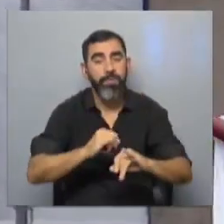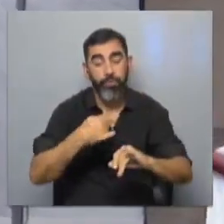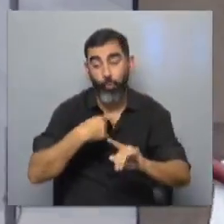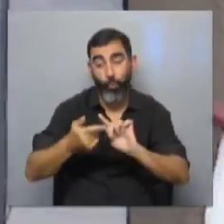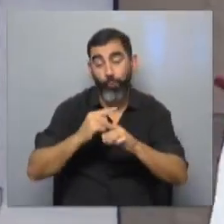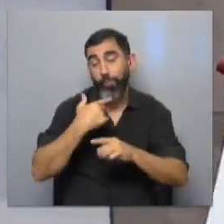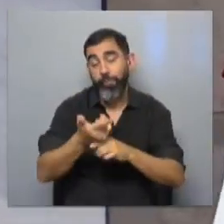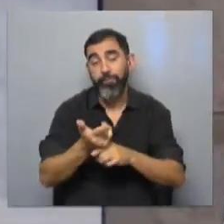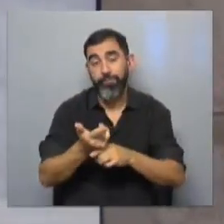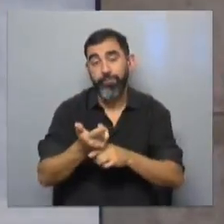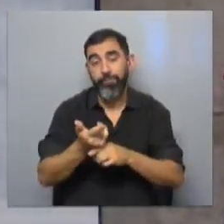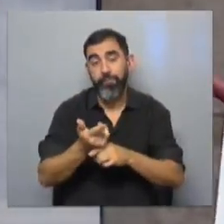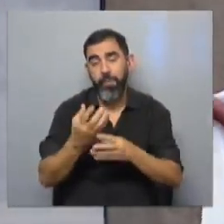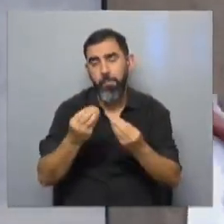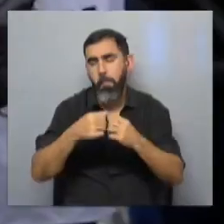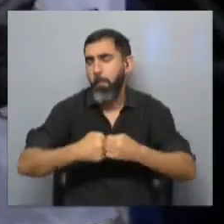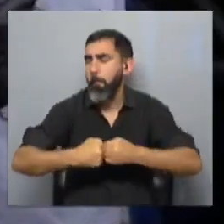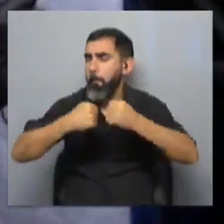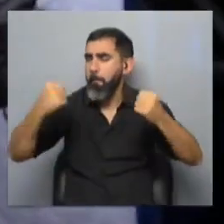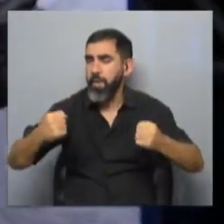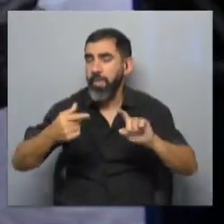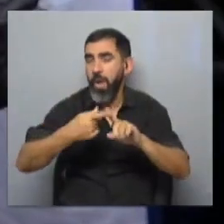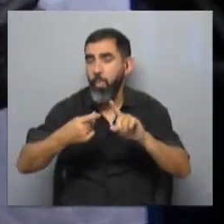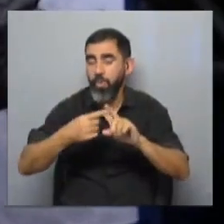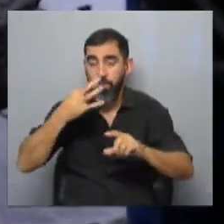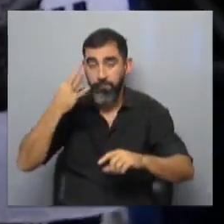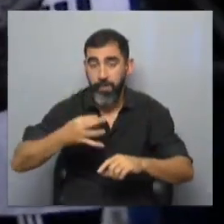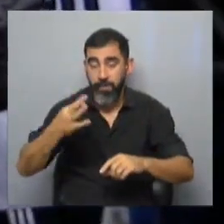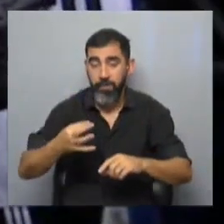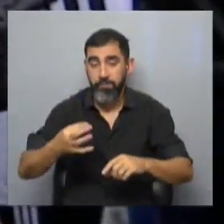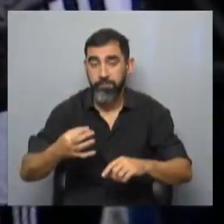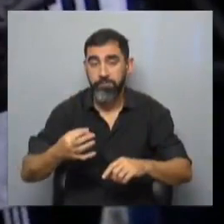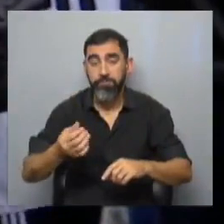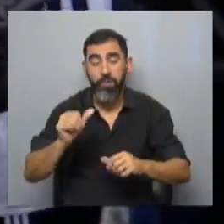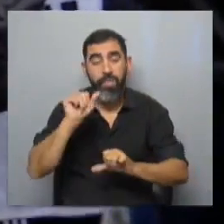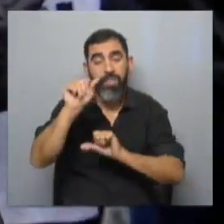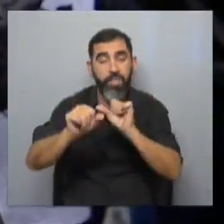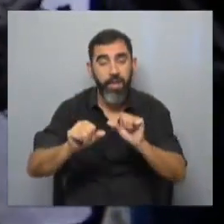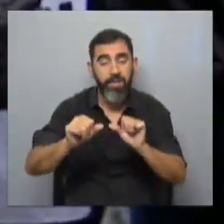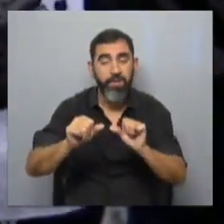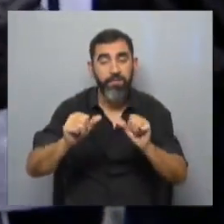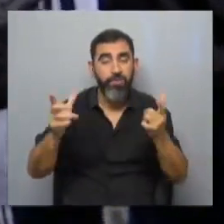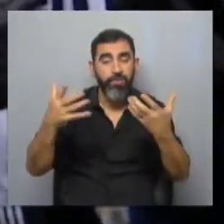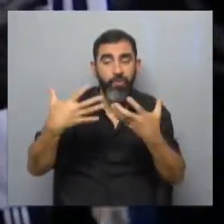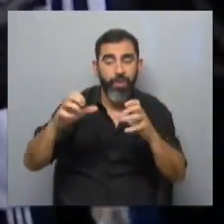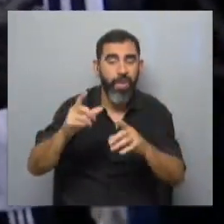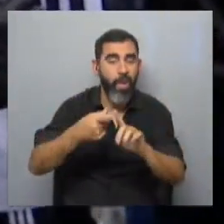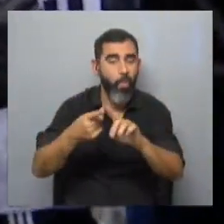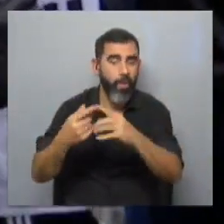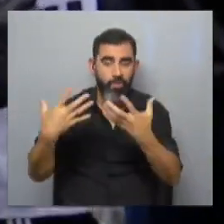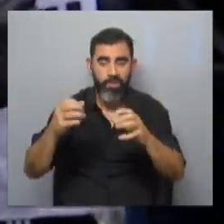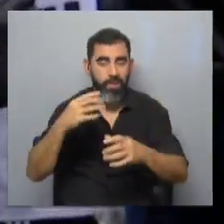convenio, que trata de alcanzar mucho más allá de lo que se está acordando y lo que se está negociando, bueno, termina dañando e intentando no llegar a acuerdos.